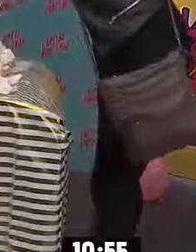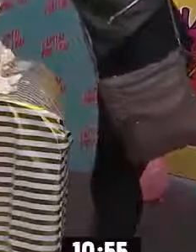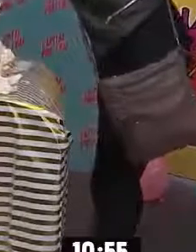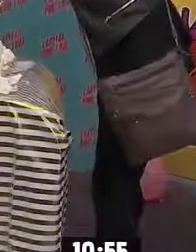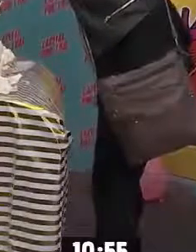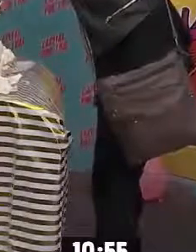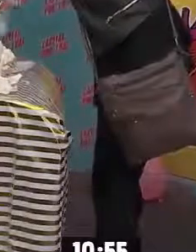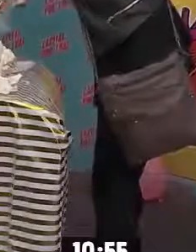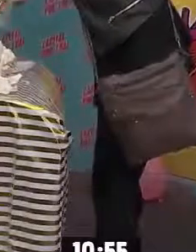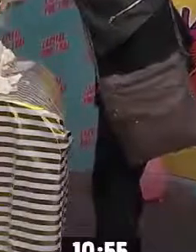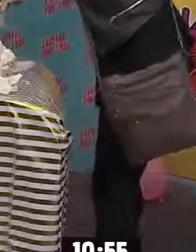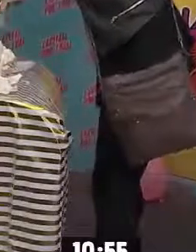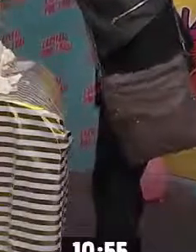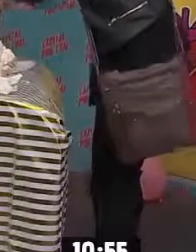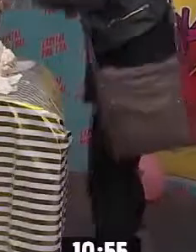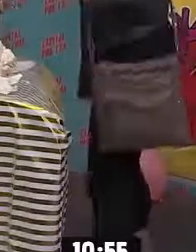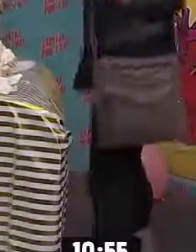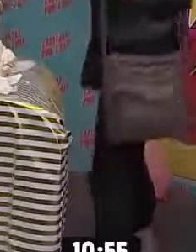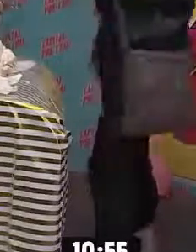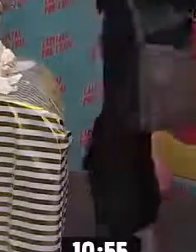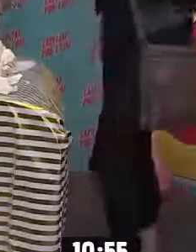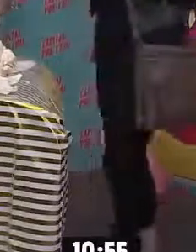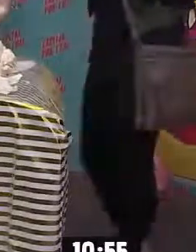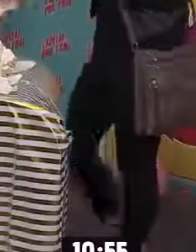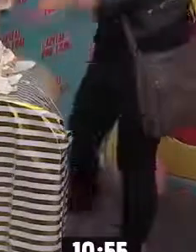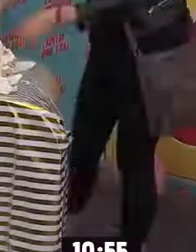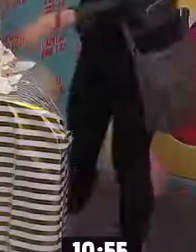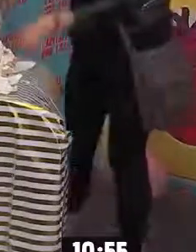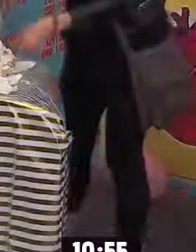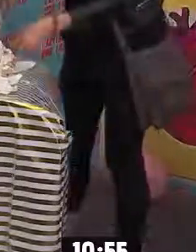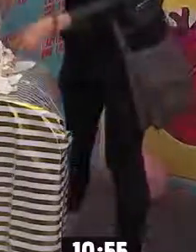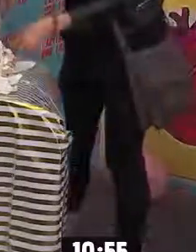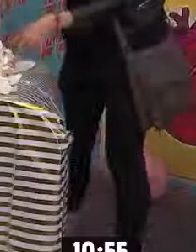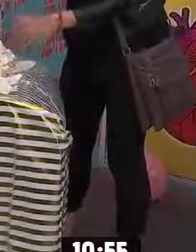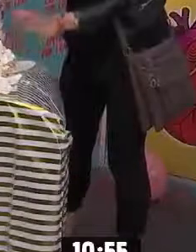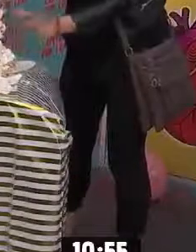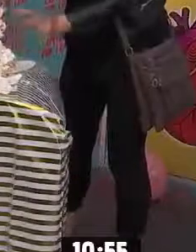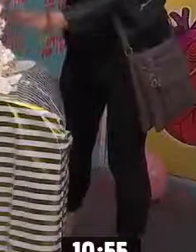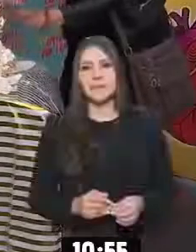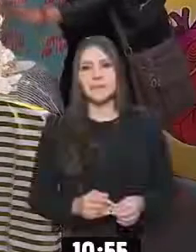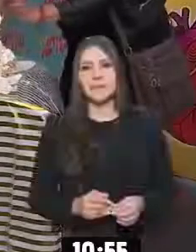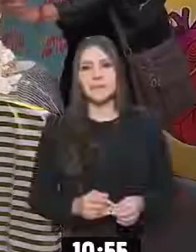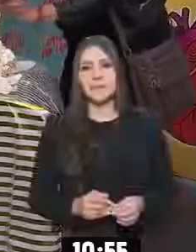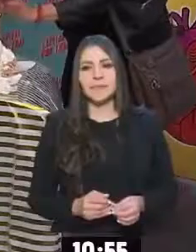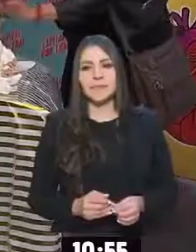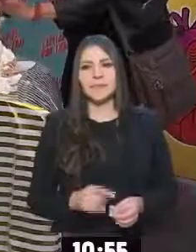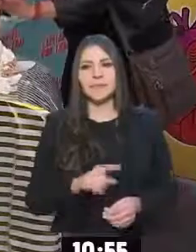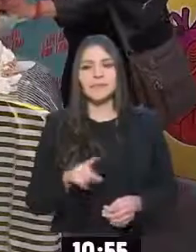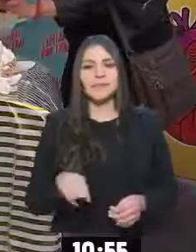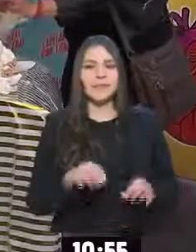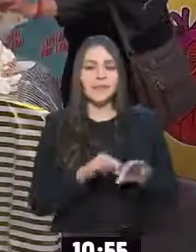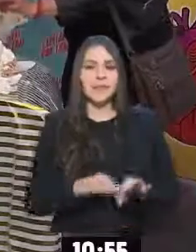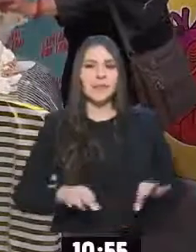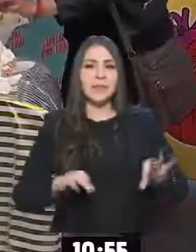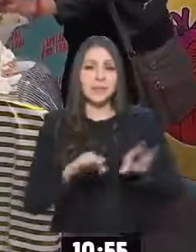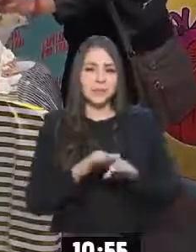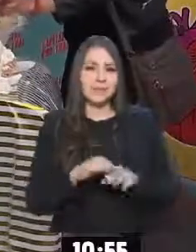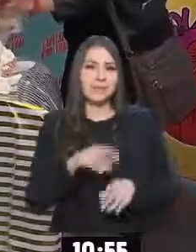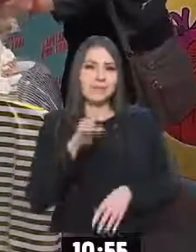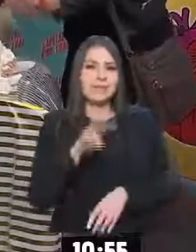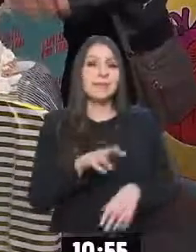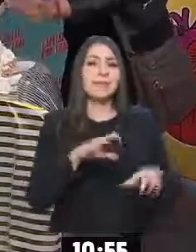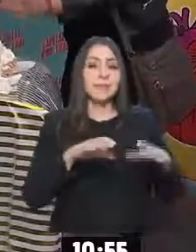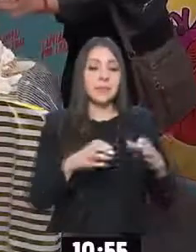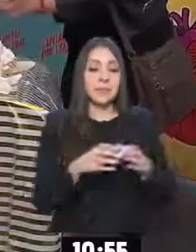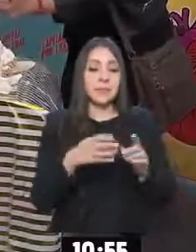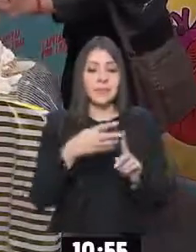encogieron, oiga. Oiga, compañero. Sí, sí, sí. Oye, Fer, esto es algo súper importante, porque para nosotros como comunidad LGBT, sobre todo